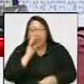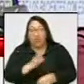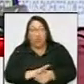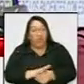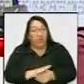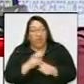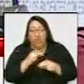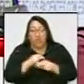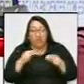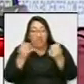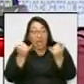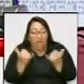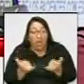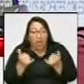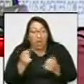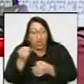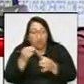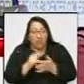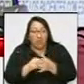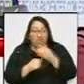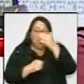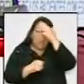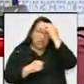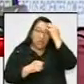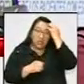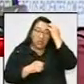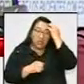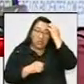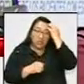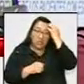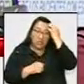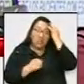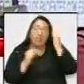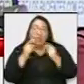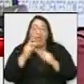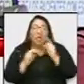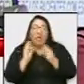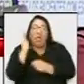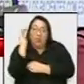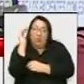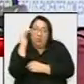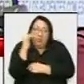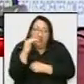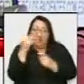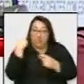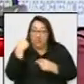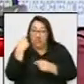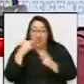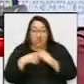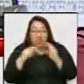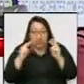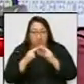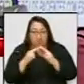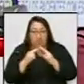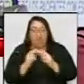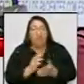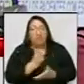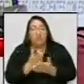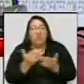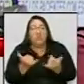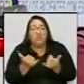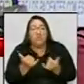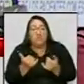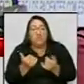los estándares actuales descritos anteriormente para la corrección de deformidades escolióticas y además se encuentra en situación